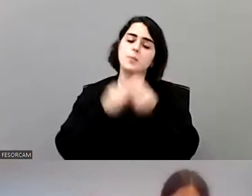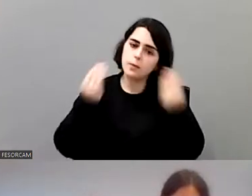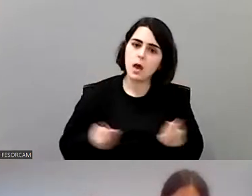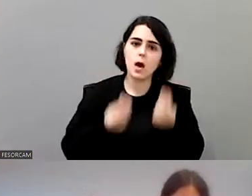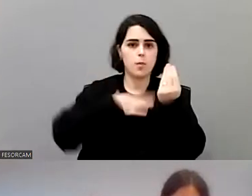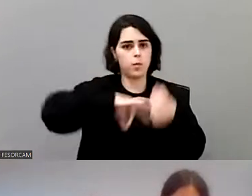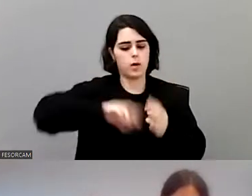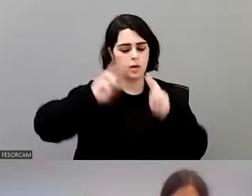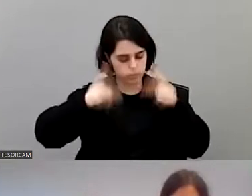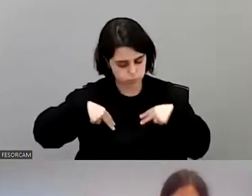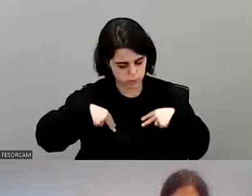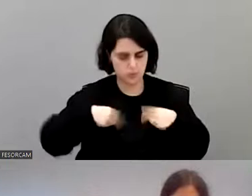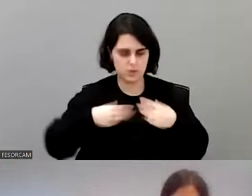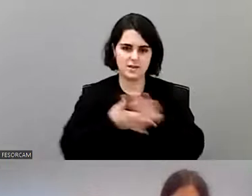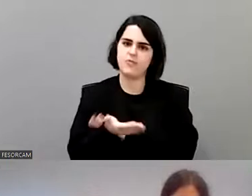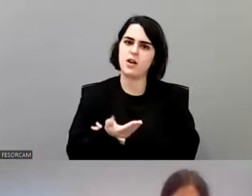para nosotros es muy importante.